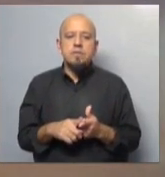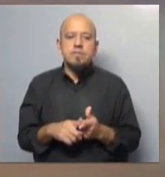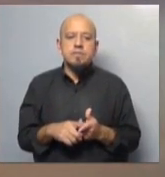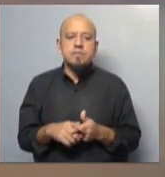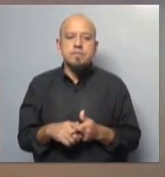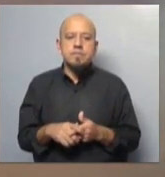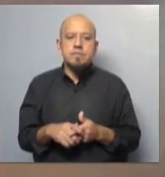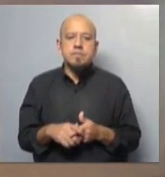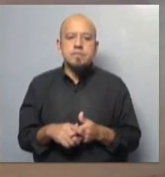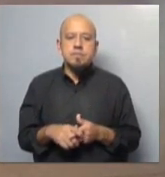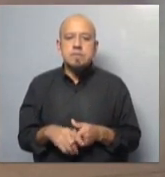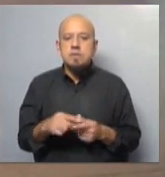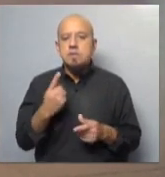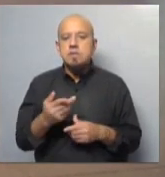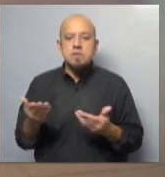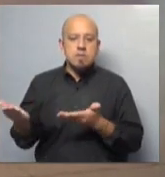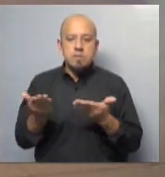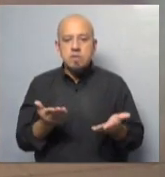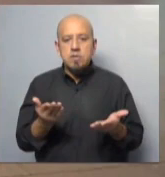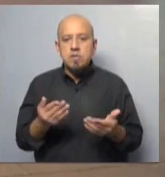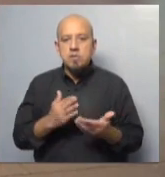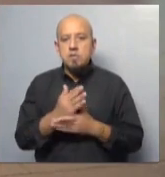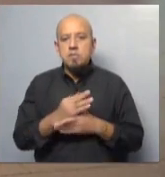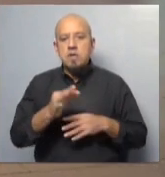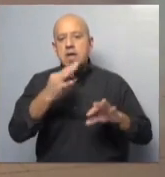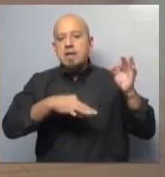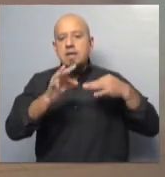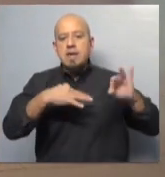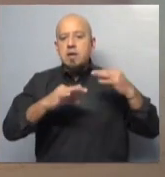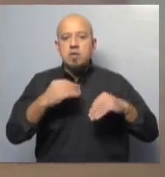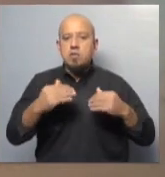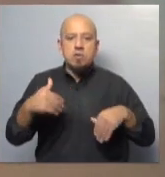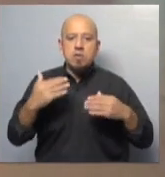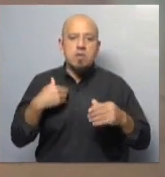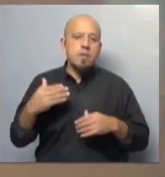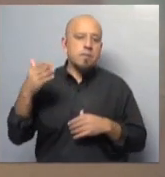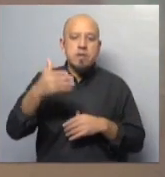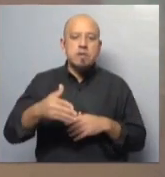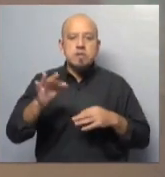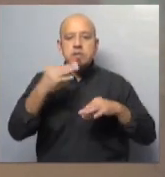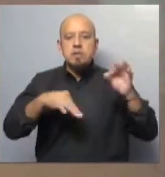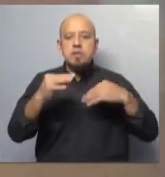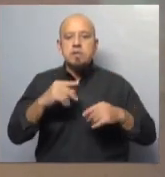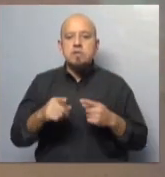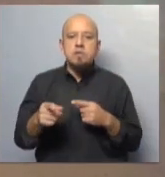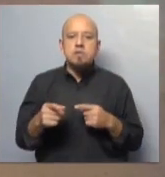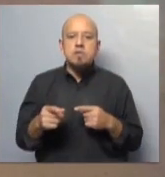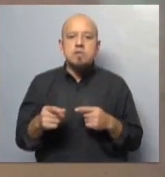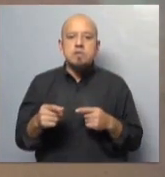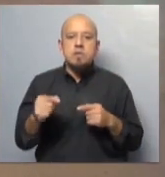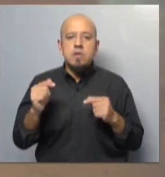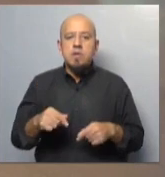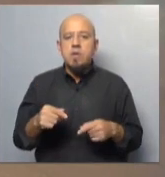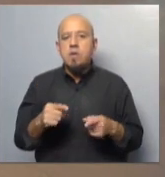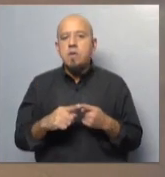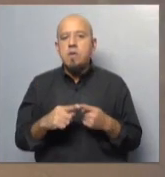acá? Primero los invitaría siempre al teatro, a ver lo que sea, vayan. Y particularmente esta